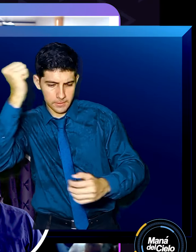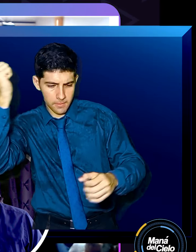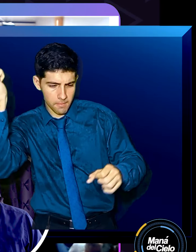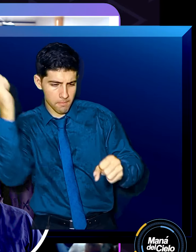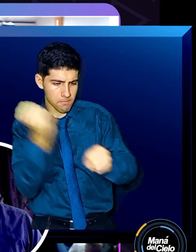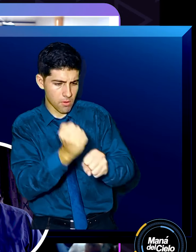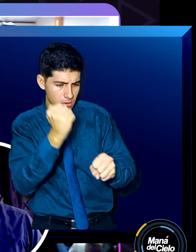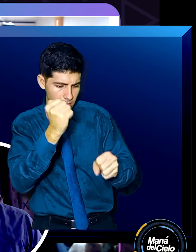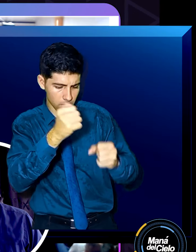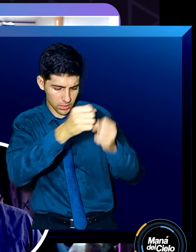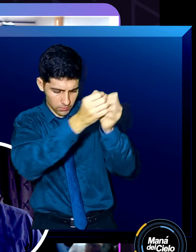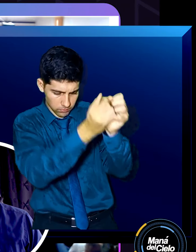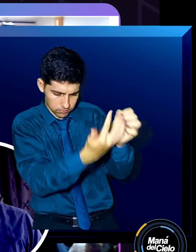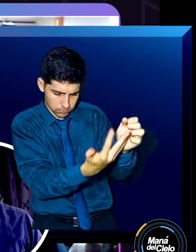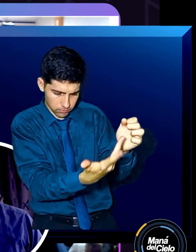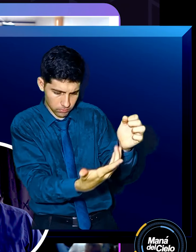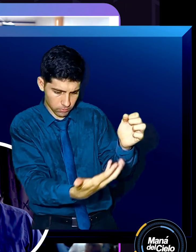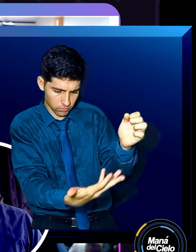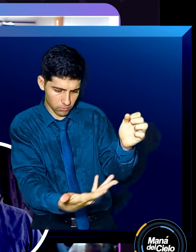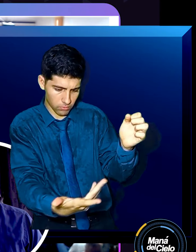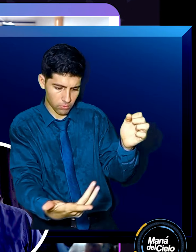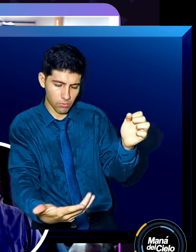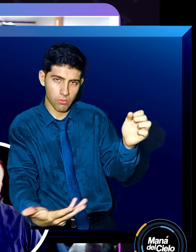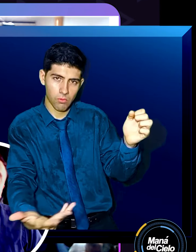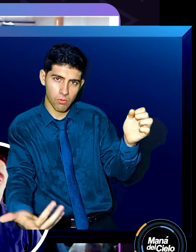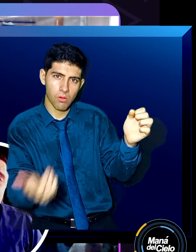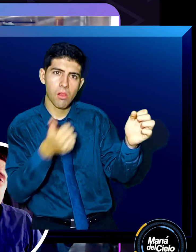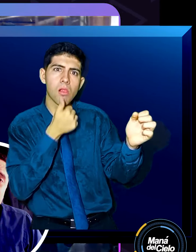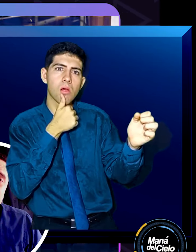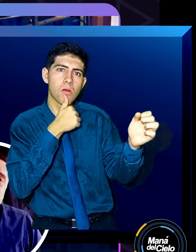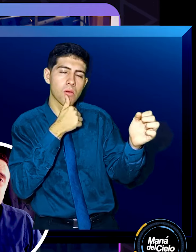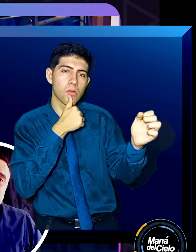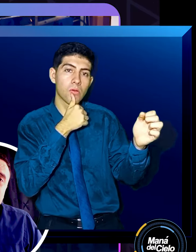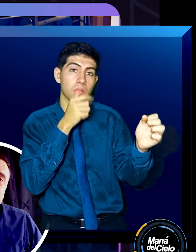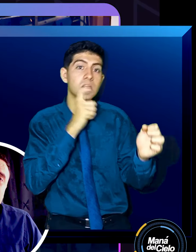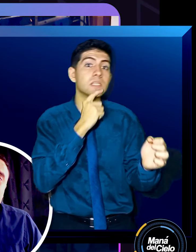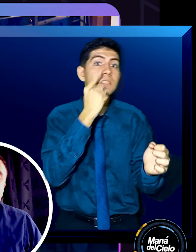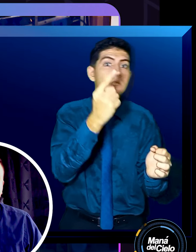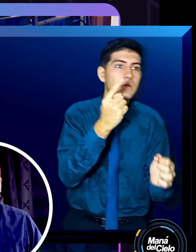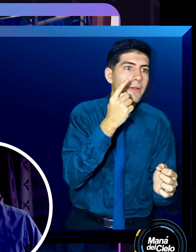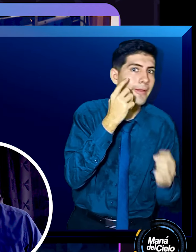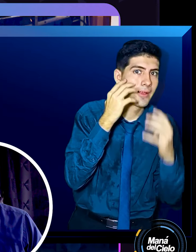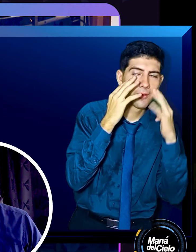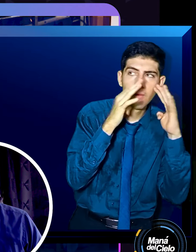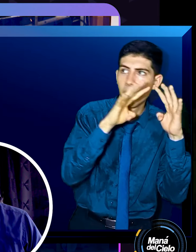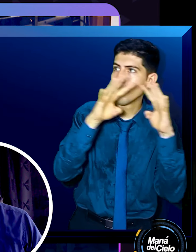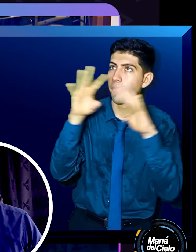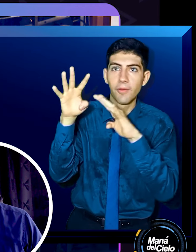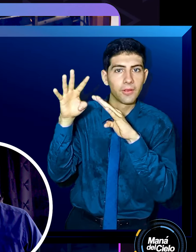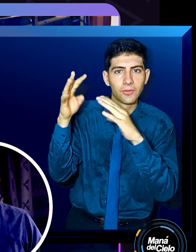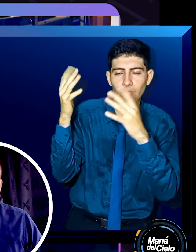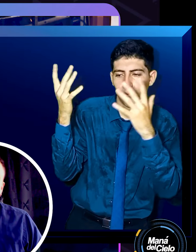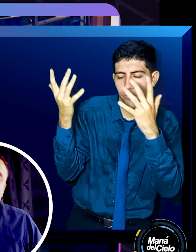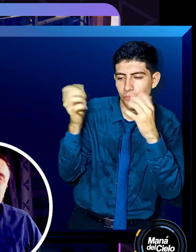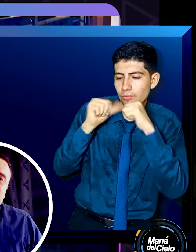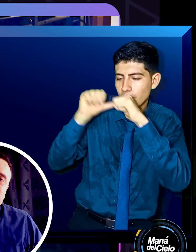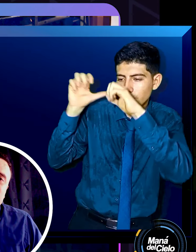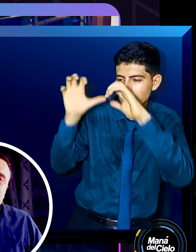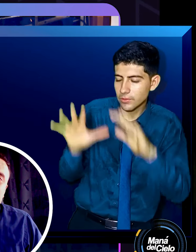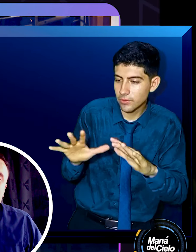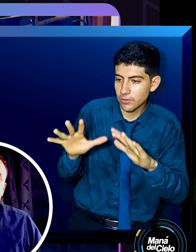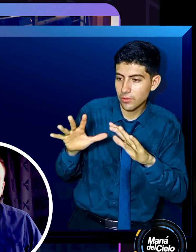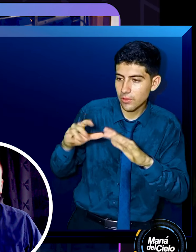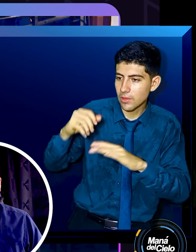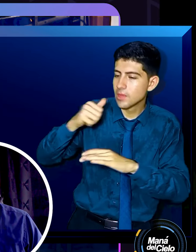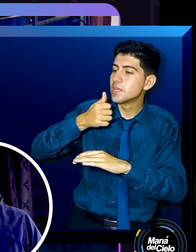que fluía de agua. Decían ellos, aquel que no ha visto el regocijo del derramamiento del agua,